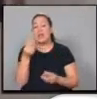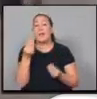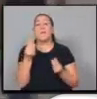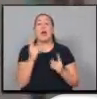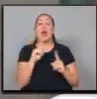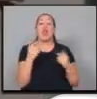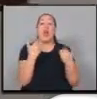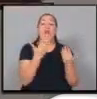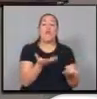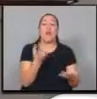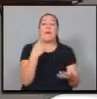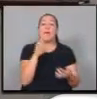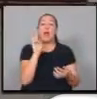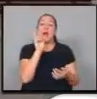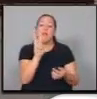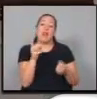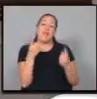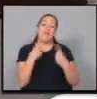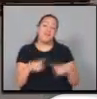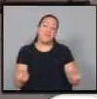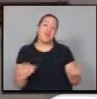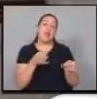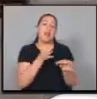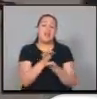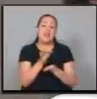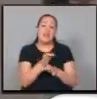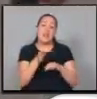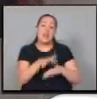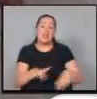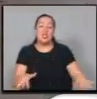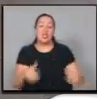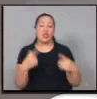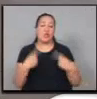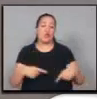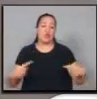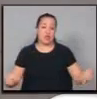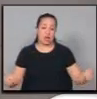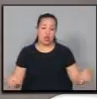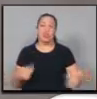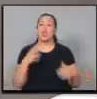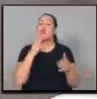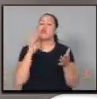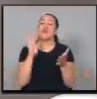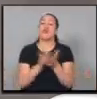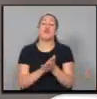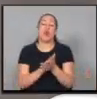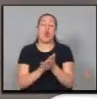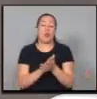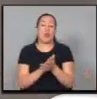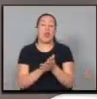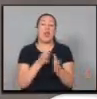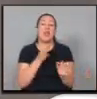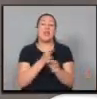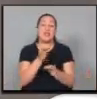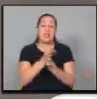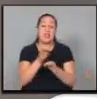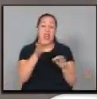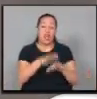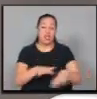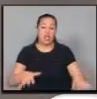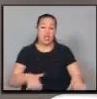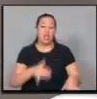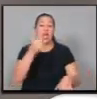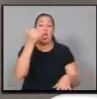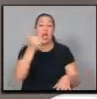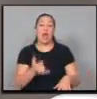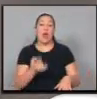libre, pero para ver cosas diferentes y enseñarles a los chicos muchas cosas. Y hablando de esto de enseñarle a los chicos, hay una